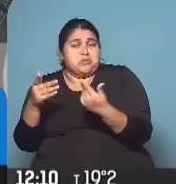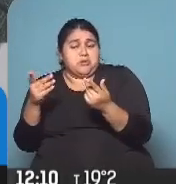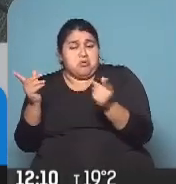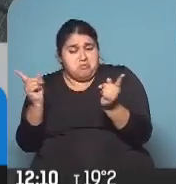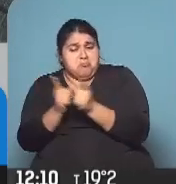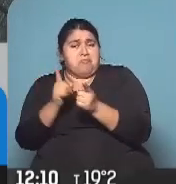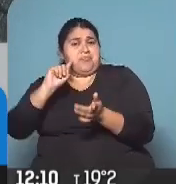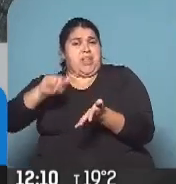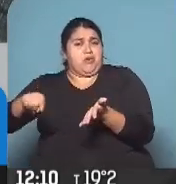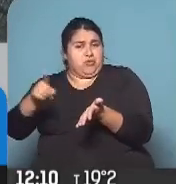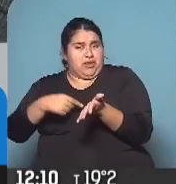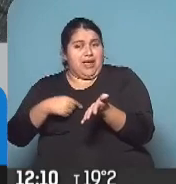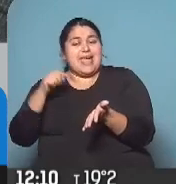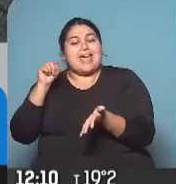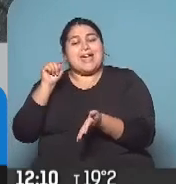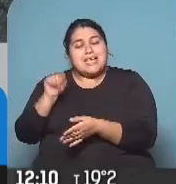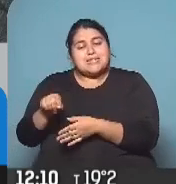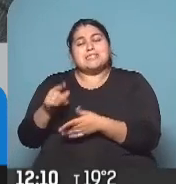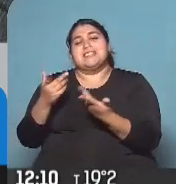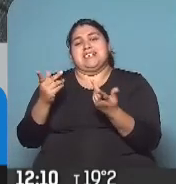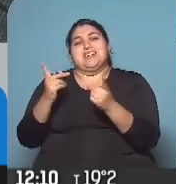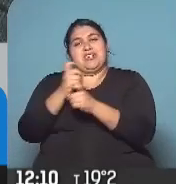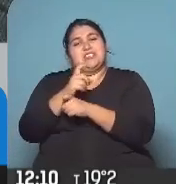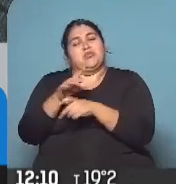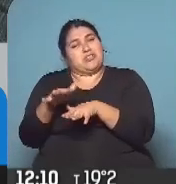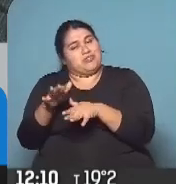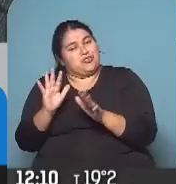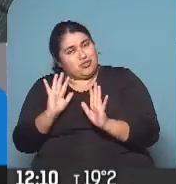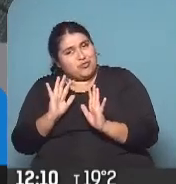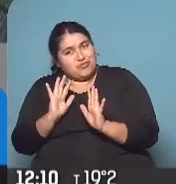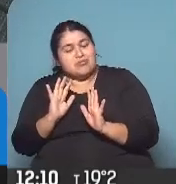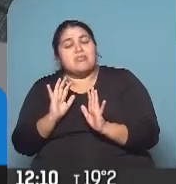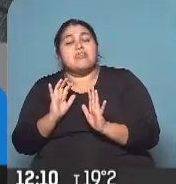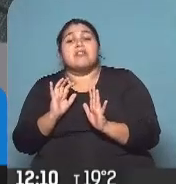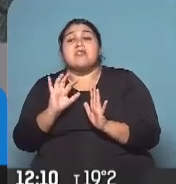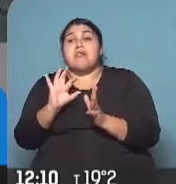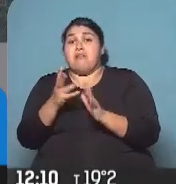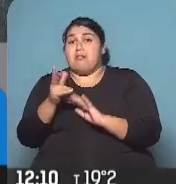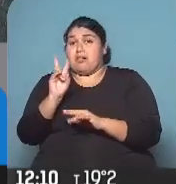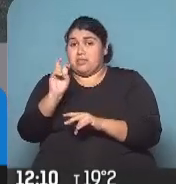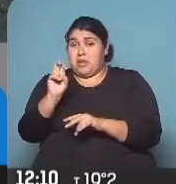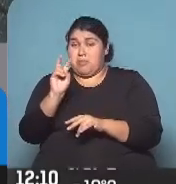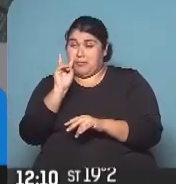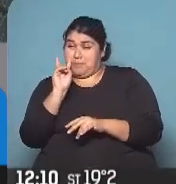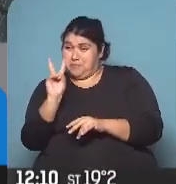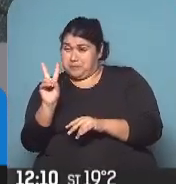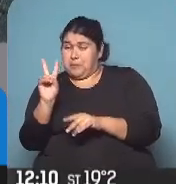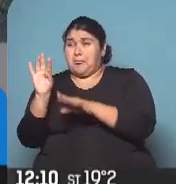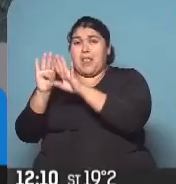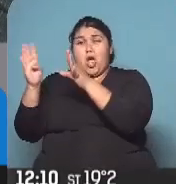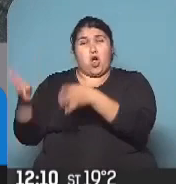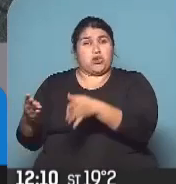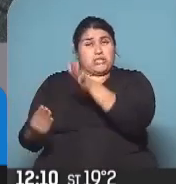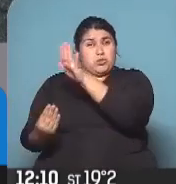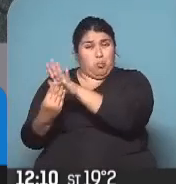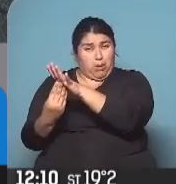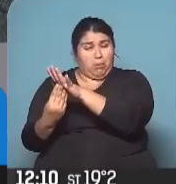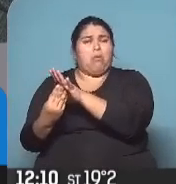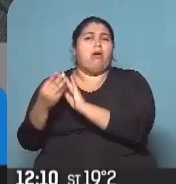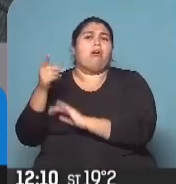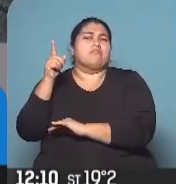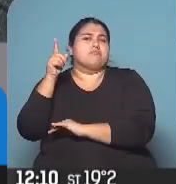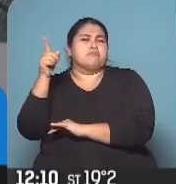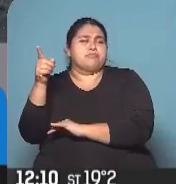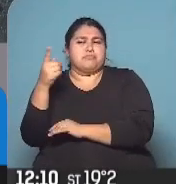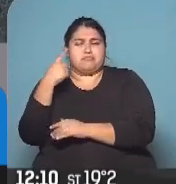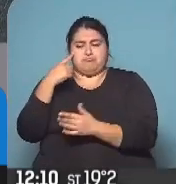Entonces, esto sí es una situación anómala. El recálculo del GPS de la Corte Suprema nos lleva a una